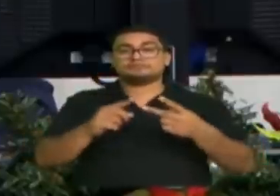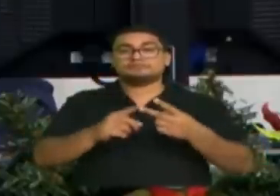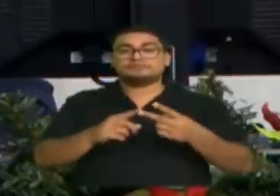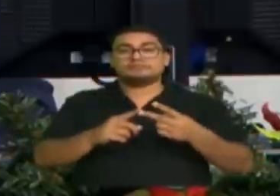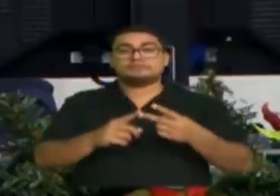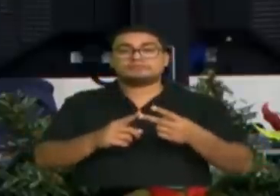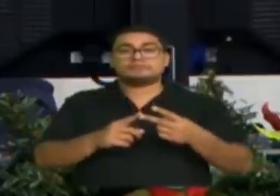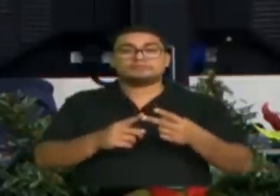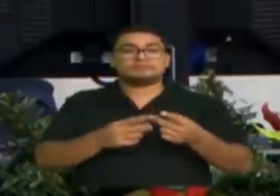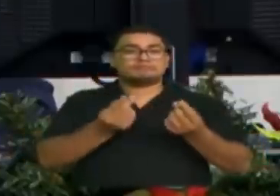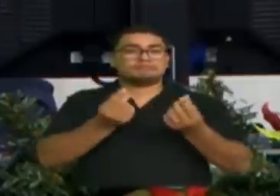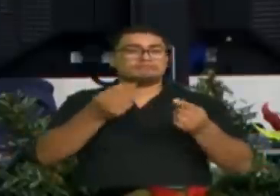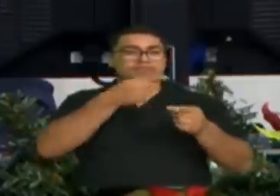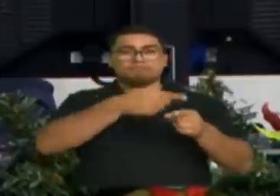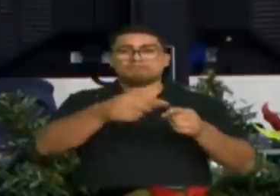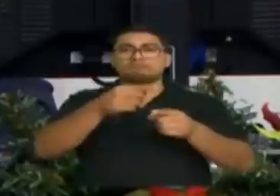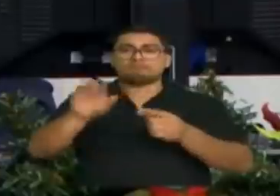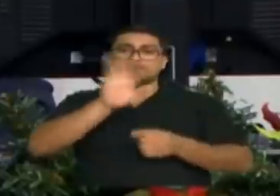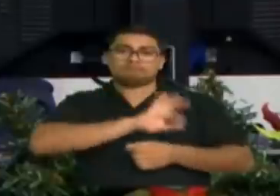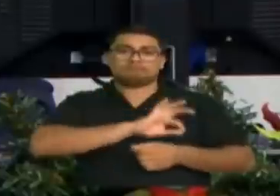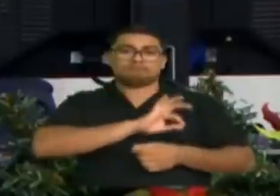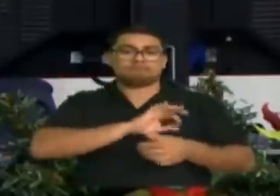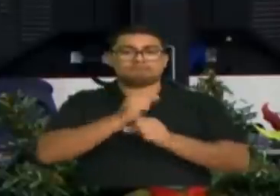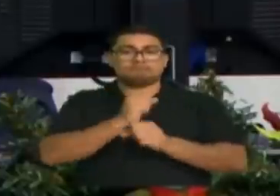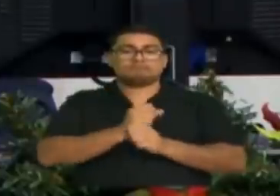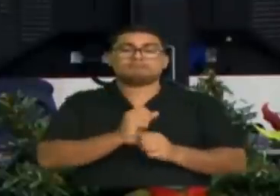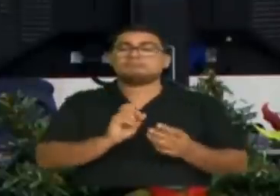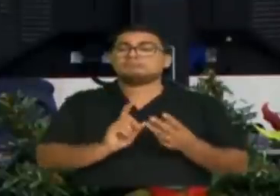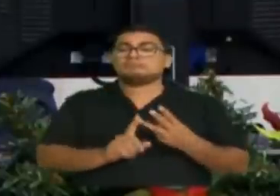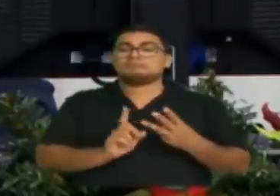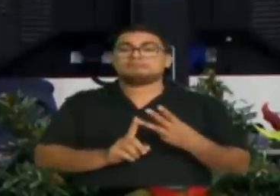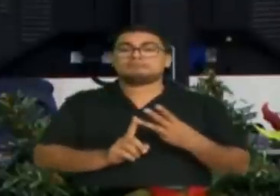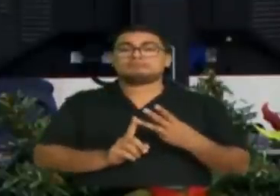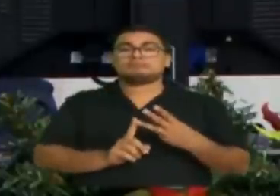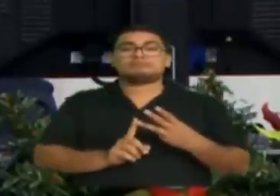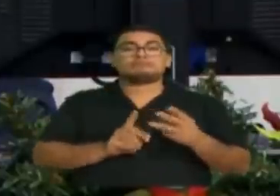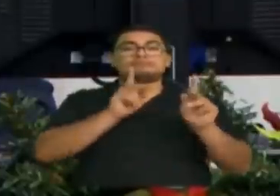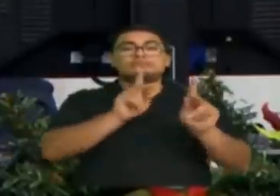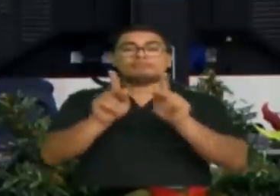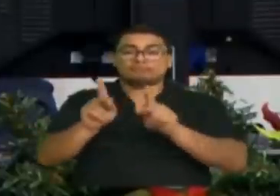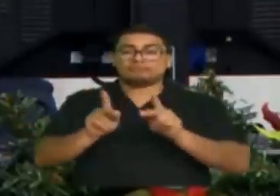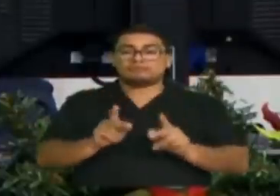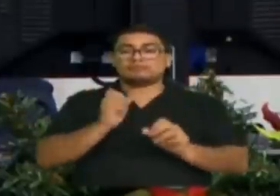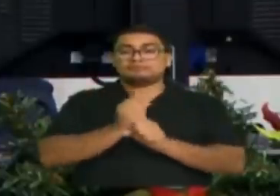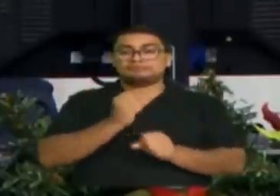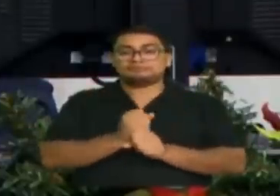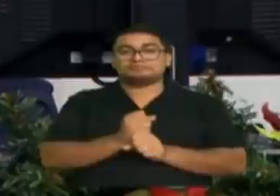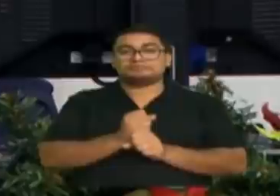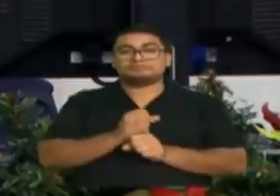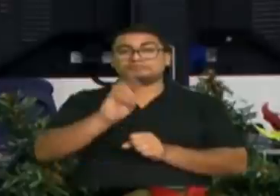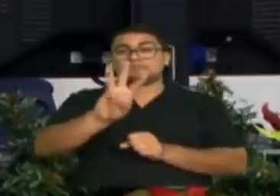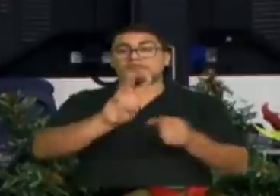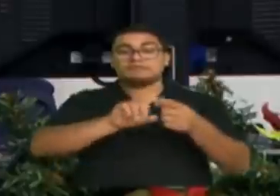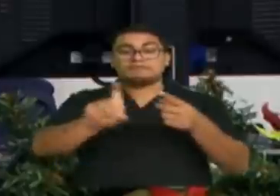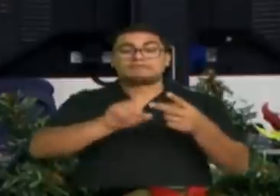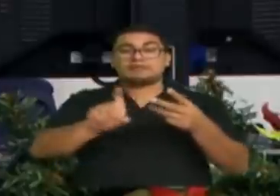Ser remunerado en moneda de curso legal en su centro de trabajo. Los trabajadores han estado 3 meses